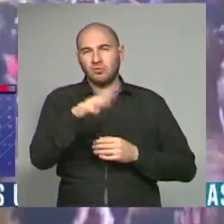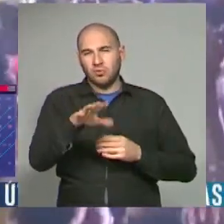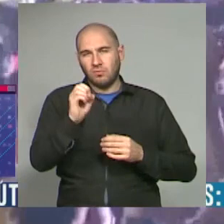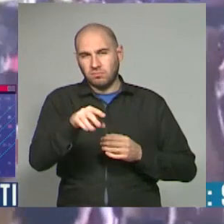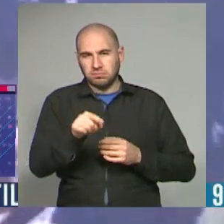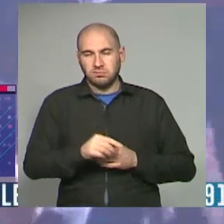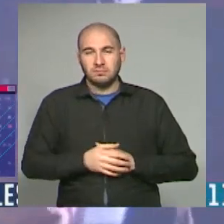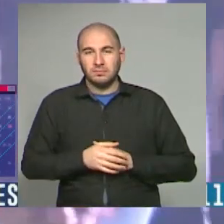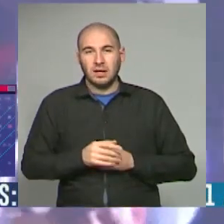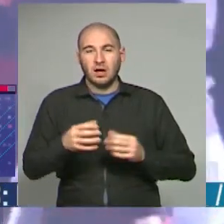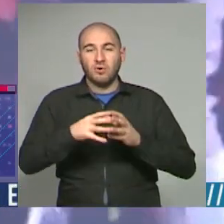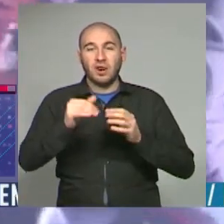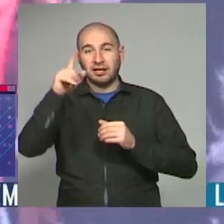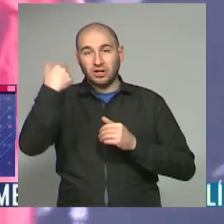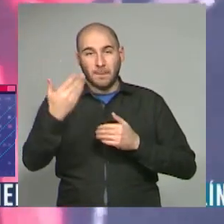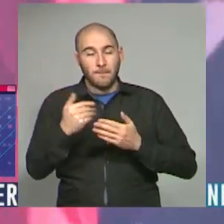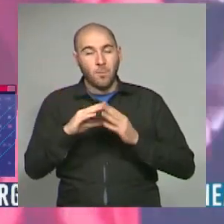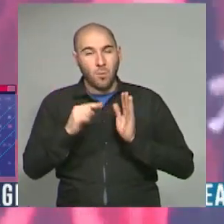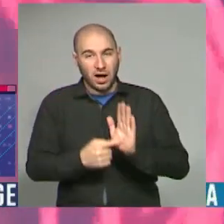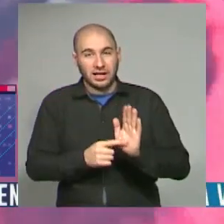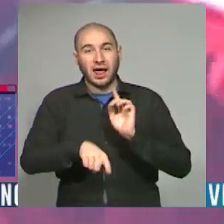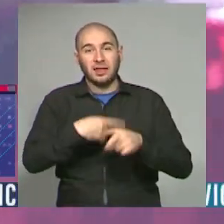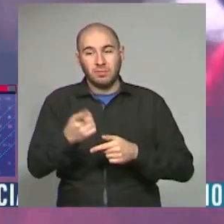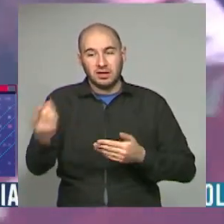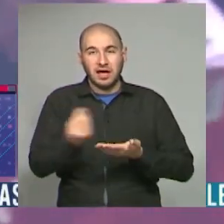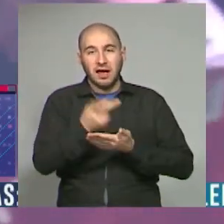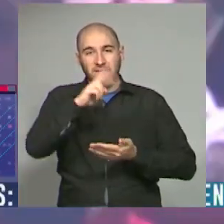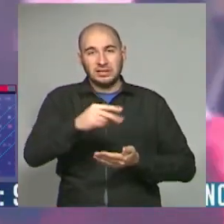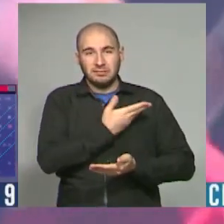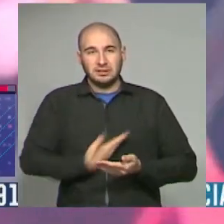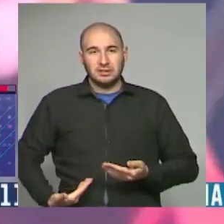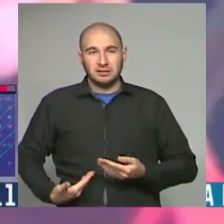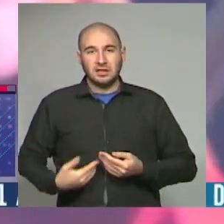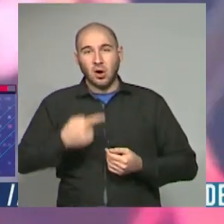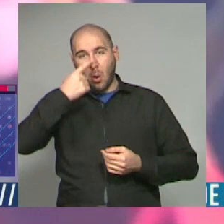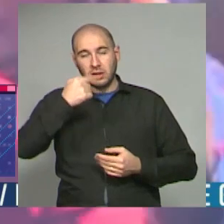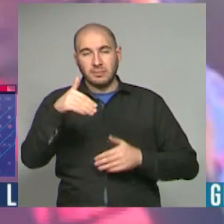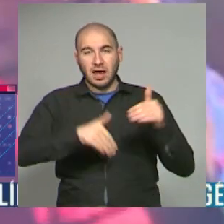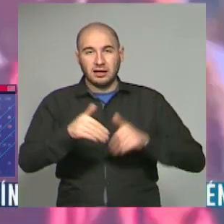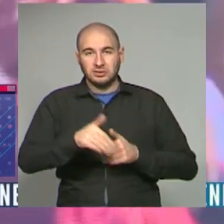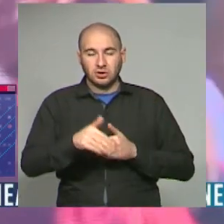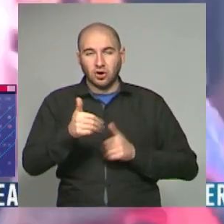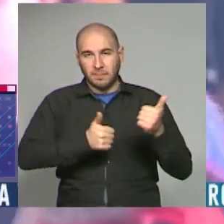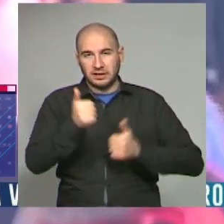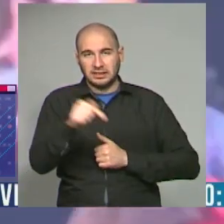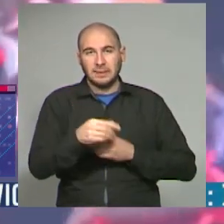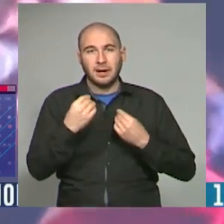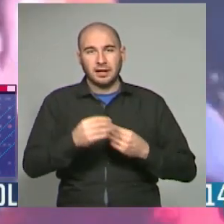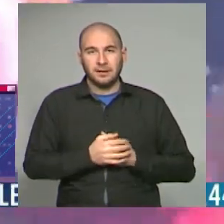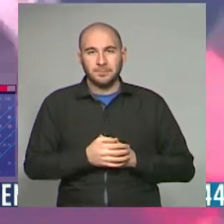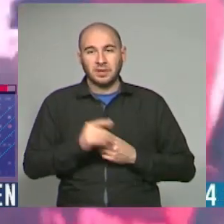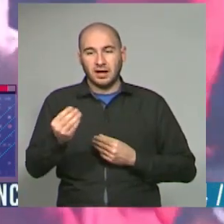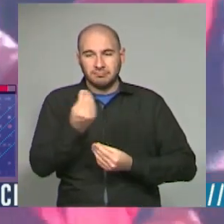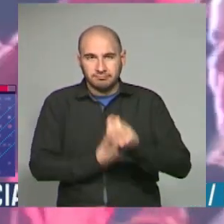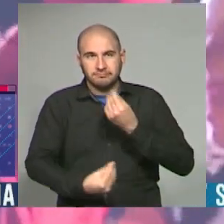lo denominan, al exterior. Y luego lo nombra como vicepresidente en la última elección en la que participa Chávez para ser